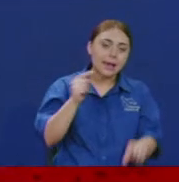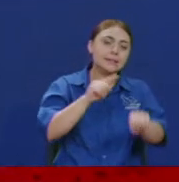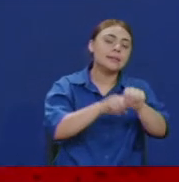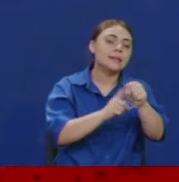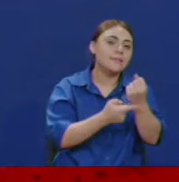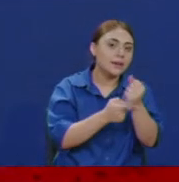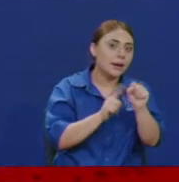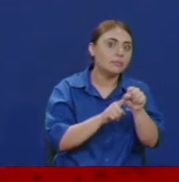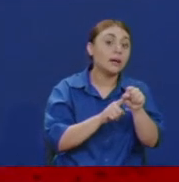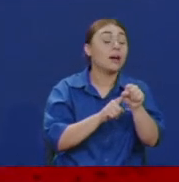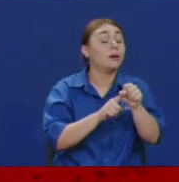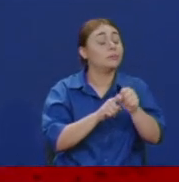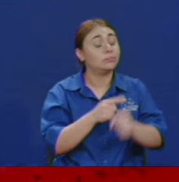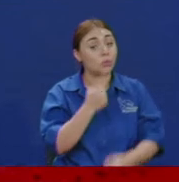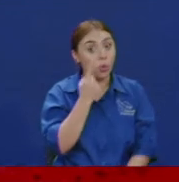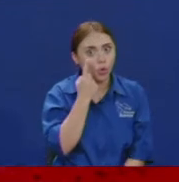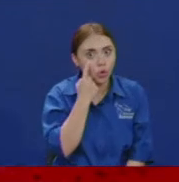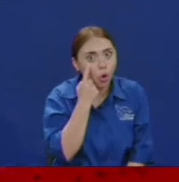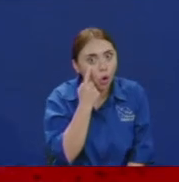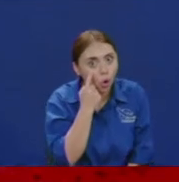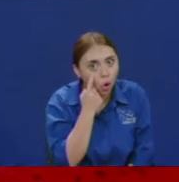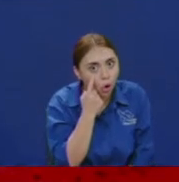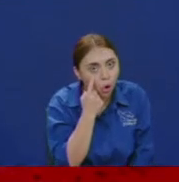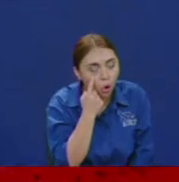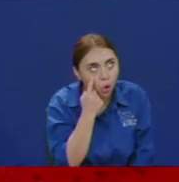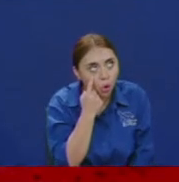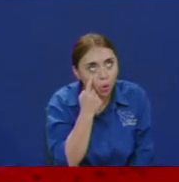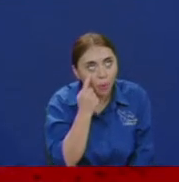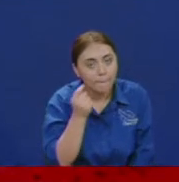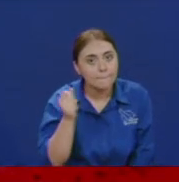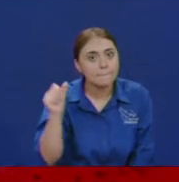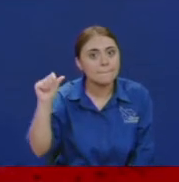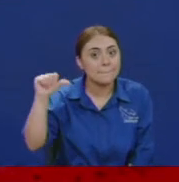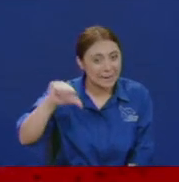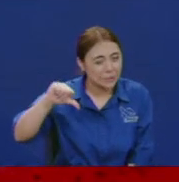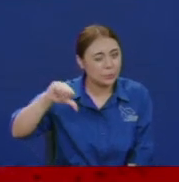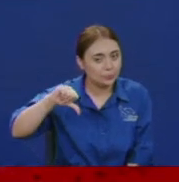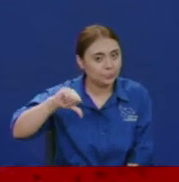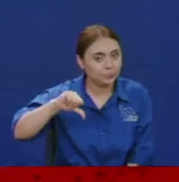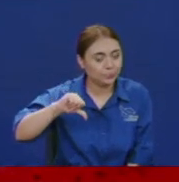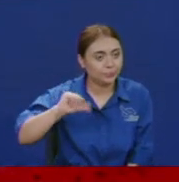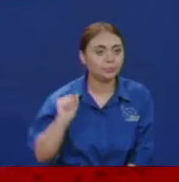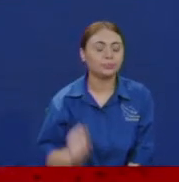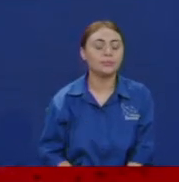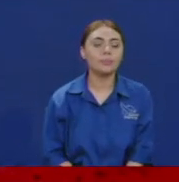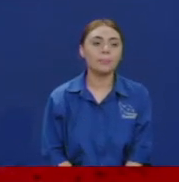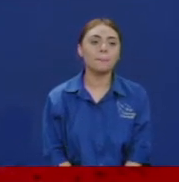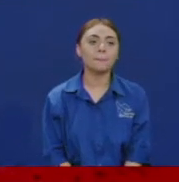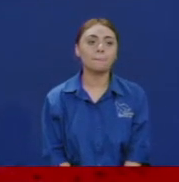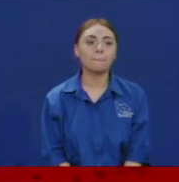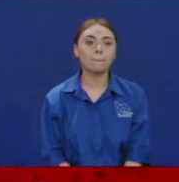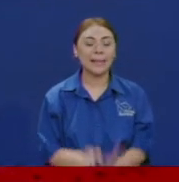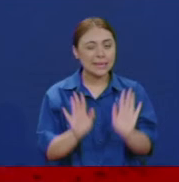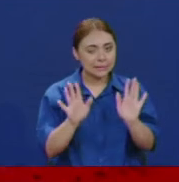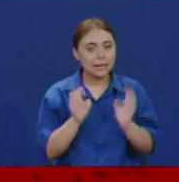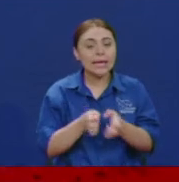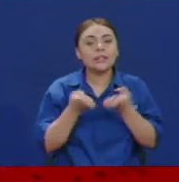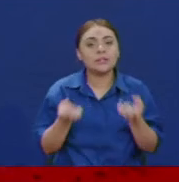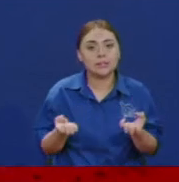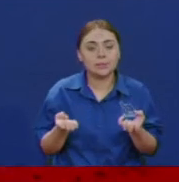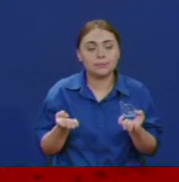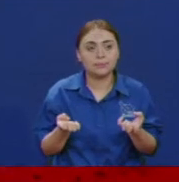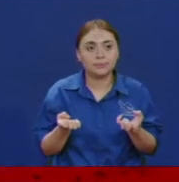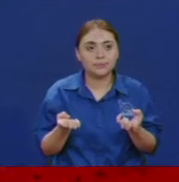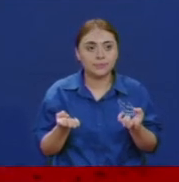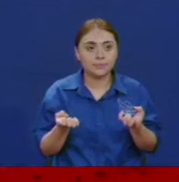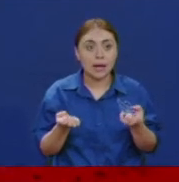Ojo poneros, ojo maligno. Bueno, entonces, para empezarle a dar